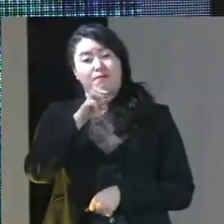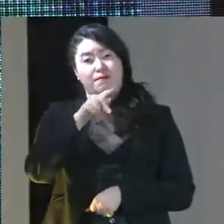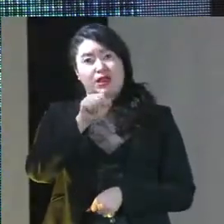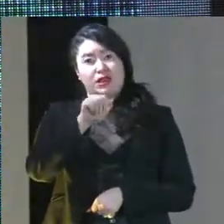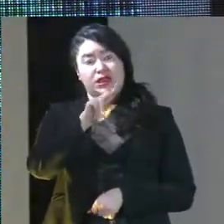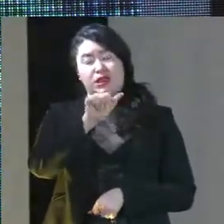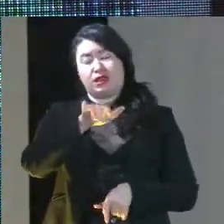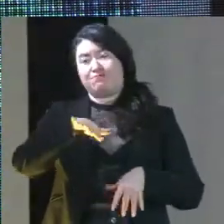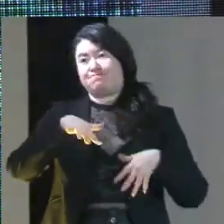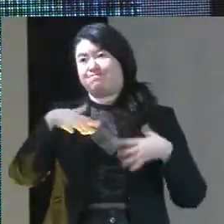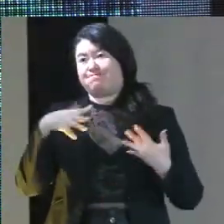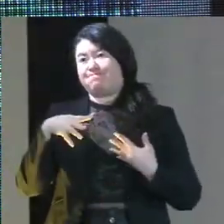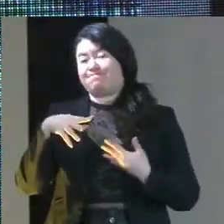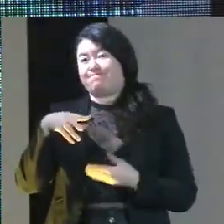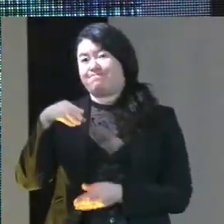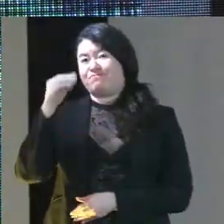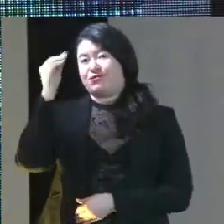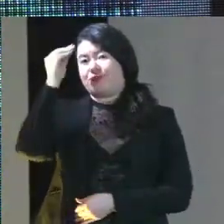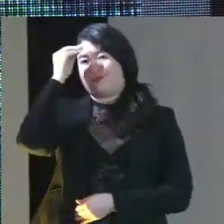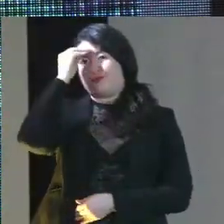genocidio.